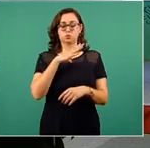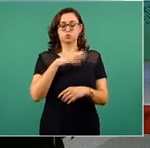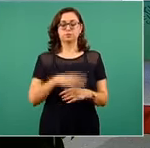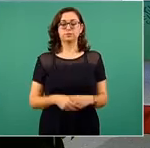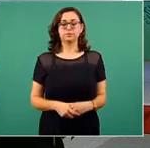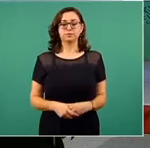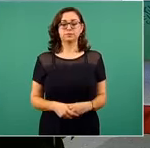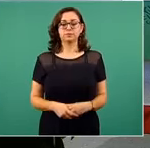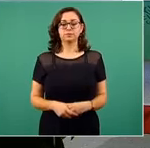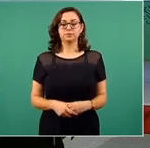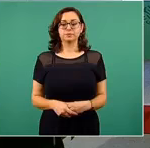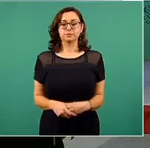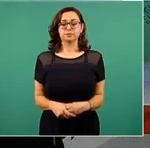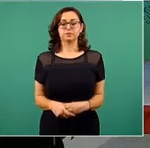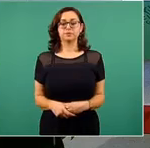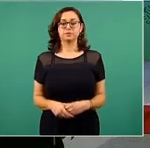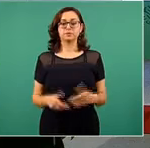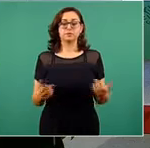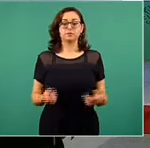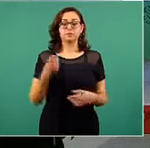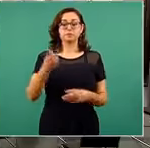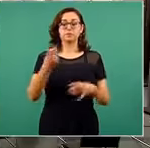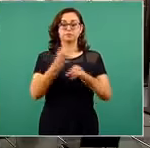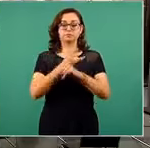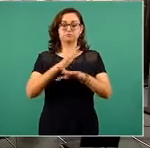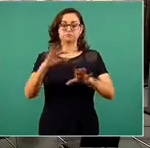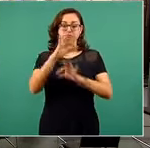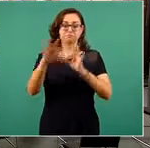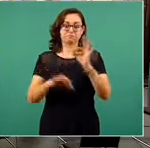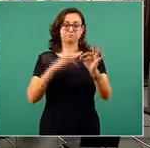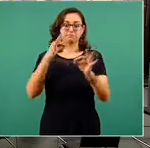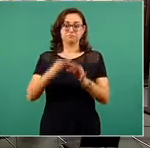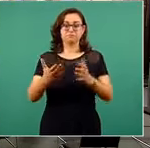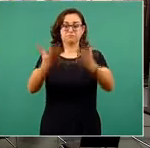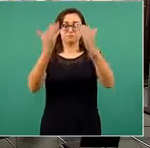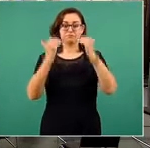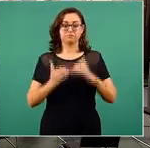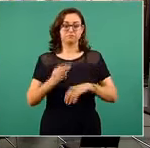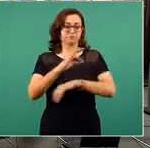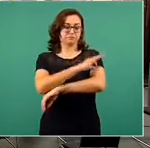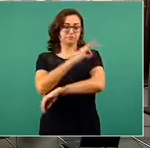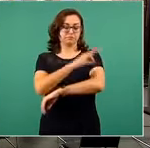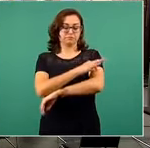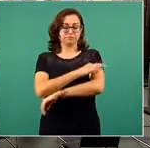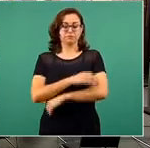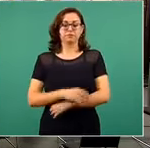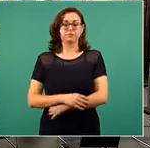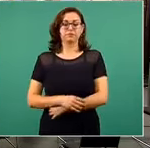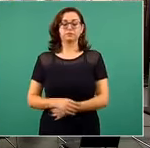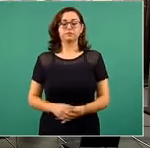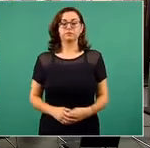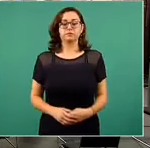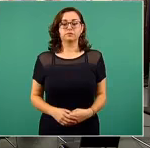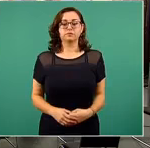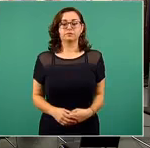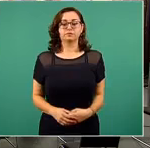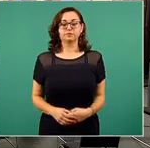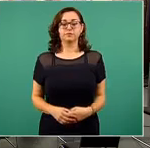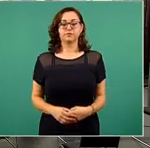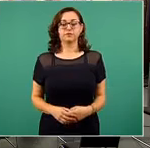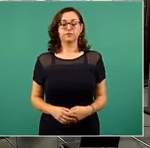pacientes con COVID. Y con esto terminamos y para pasar al componente de vacunación.